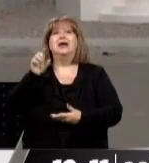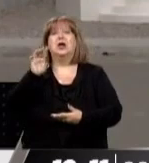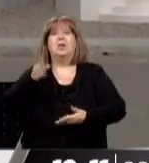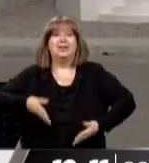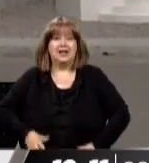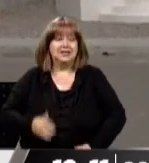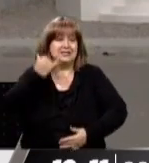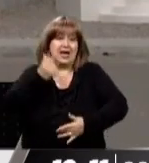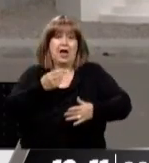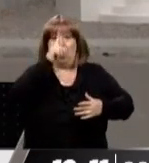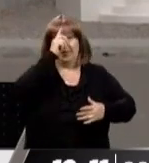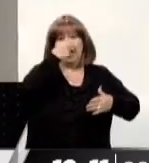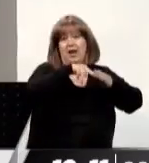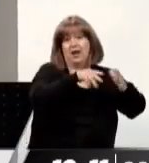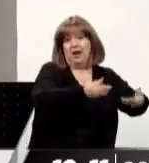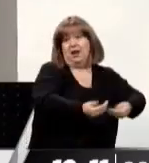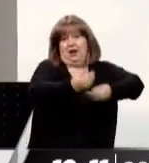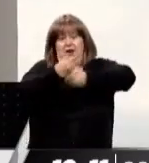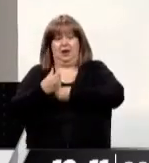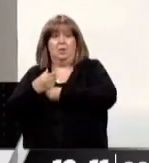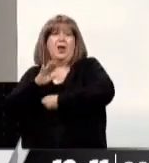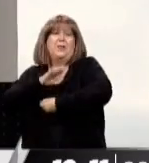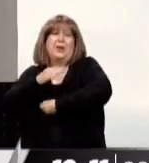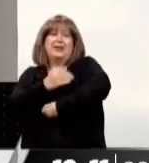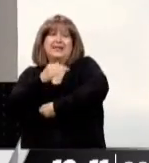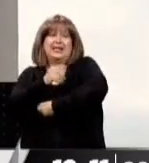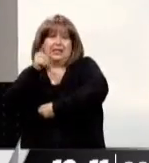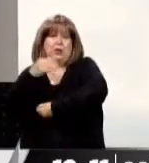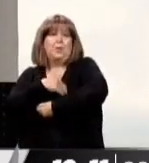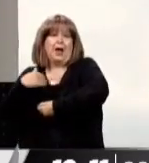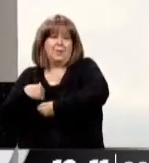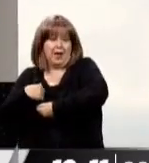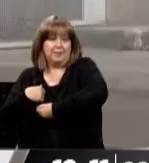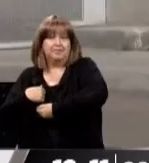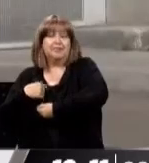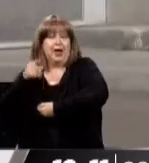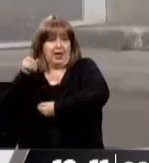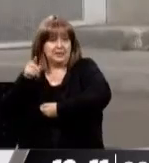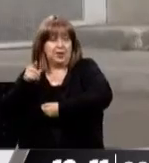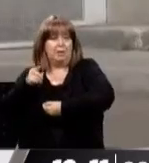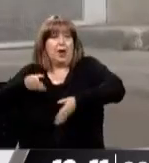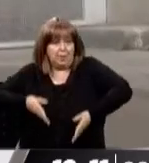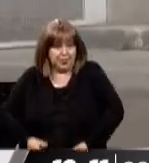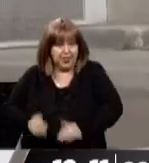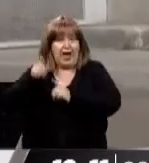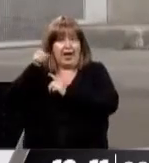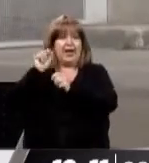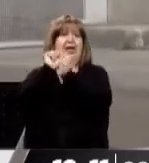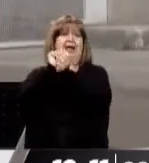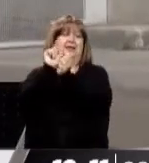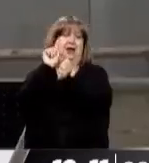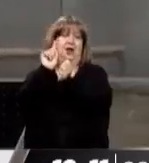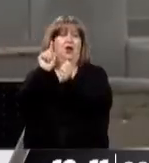hijos, en realidad, las mujeres están privadas de su libertad y los chicos tienen derecho a estar, porque son chiquitos, uh-huh, claro, y tienen derecho a estar con sus madres. Sí, sí, sí, sí. Para, bueno, que los cuiden. Fernández después